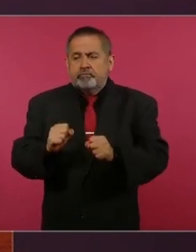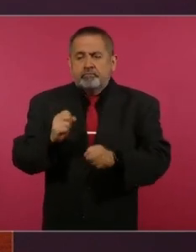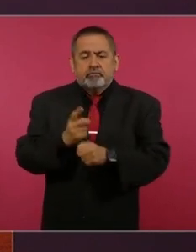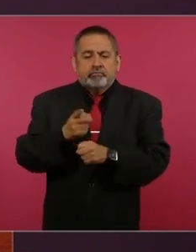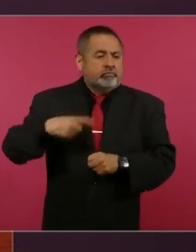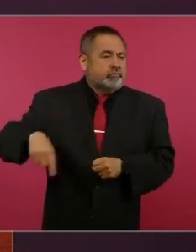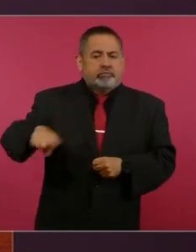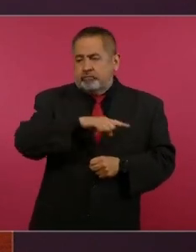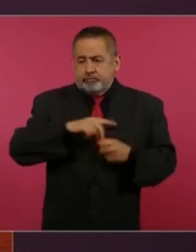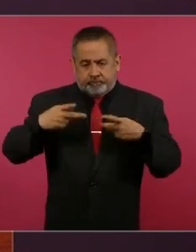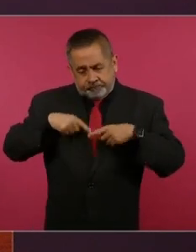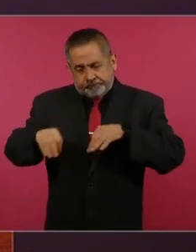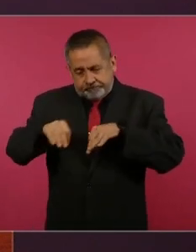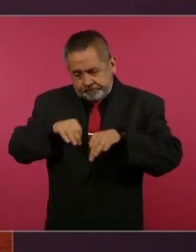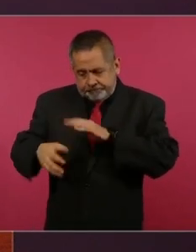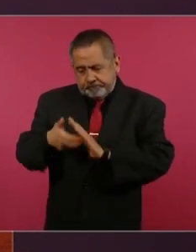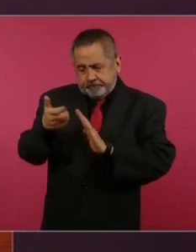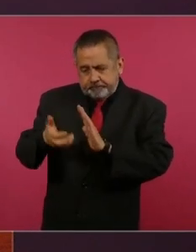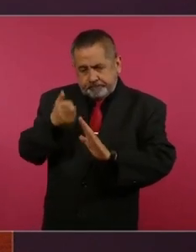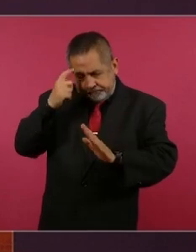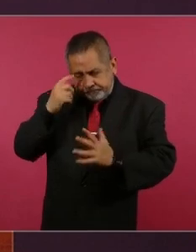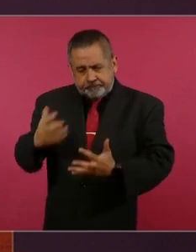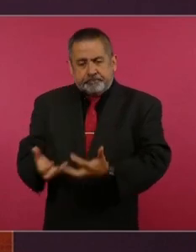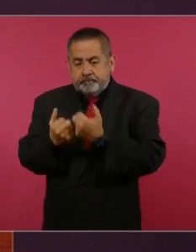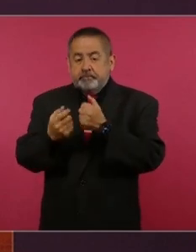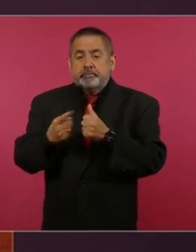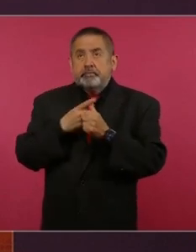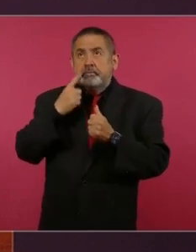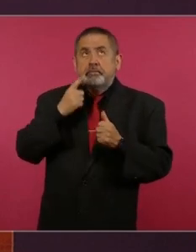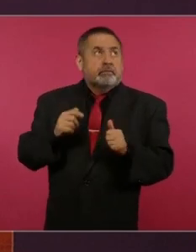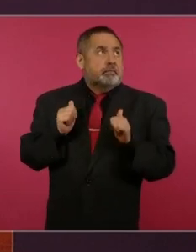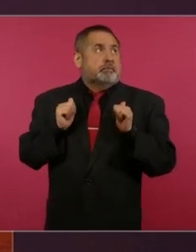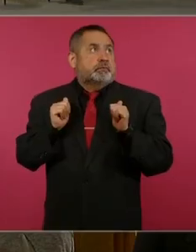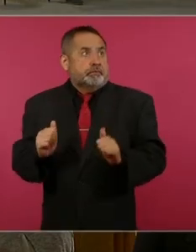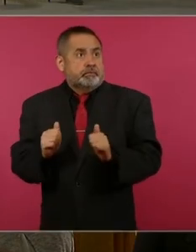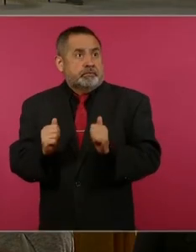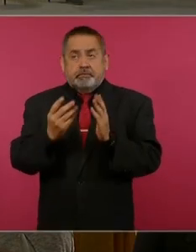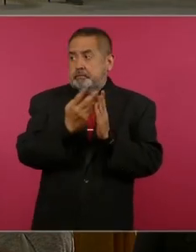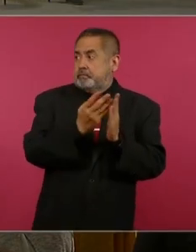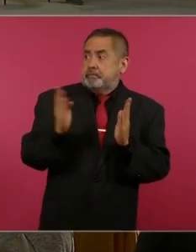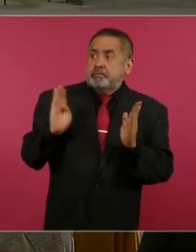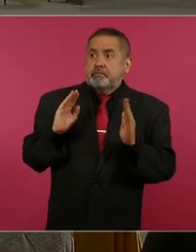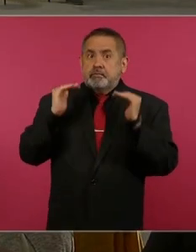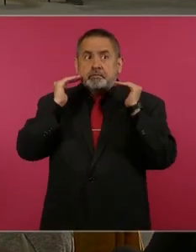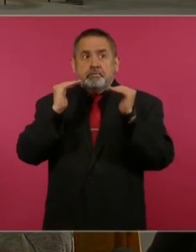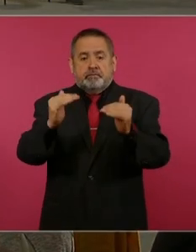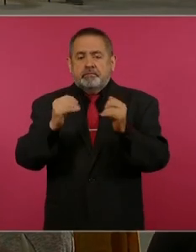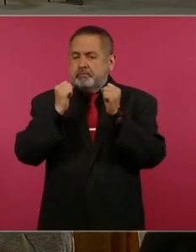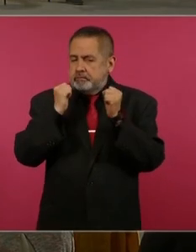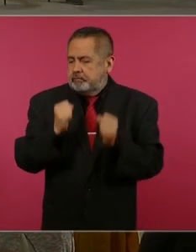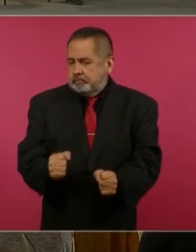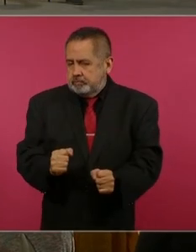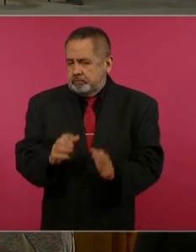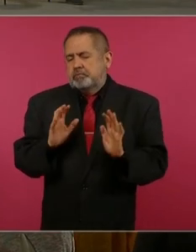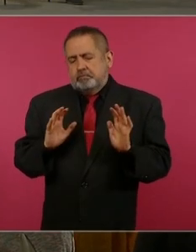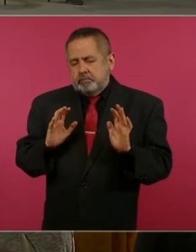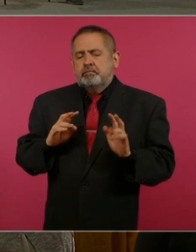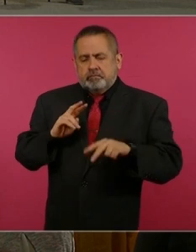los trabajadores quienes van a hacer la recuperación de los 6 cuerpos restantes tengan las garantías